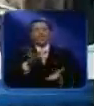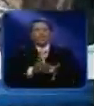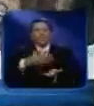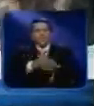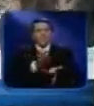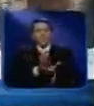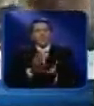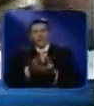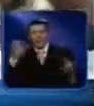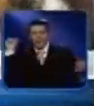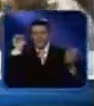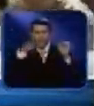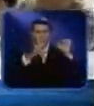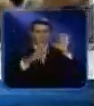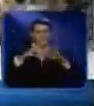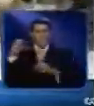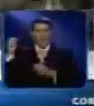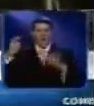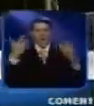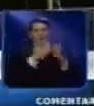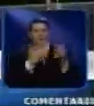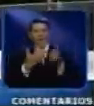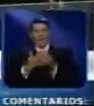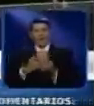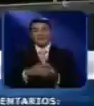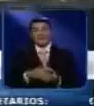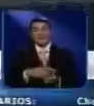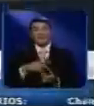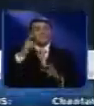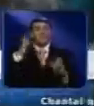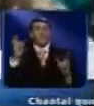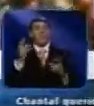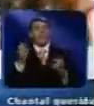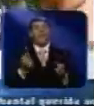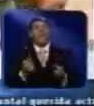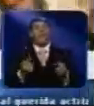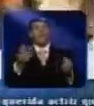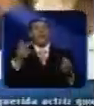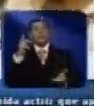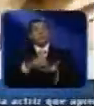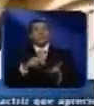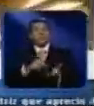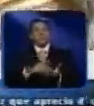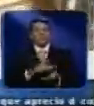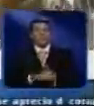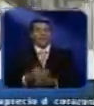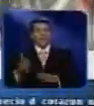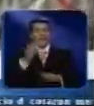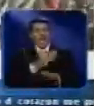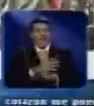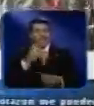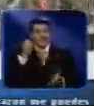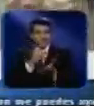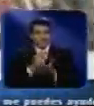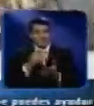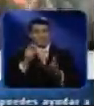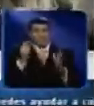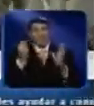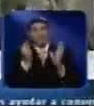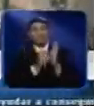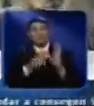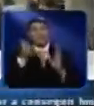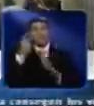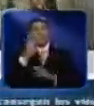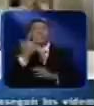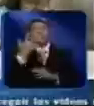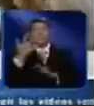unos 1.500 pasteles, pero no fue esa cifra la que decretó la hazaña, sino la cantidad de participantes. La anterior marca era de 253.